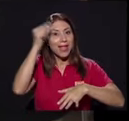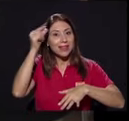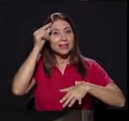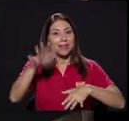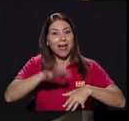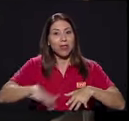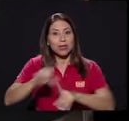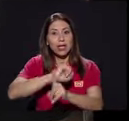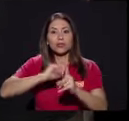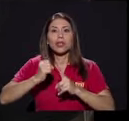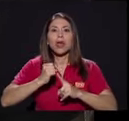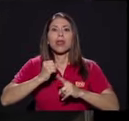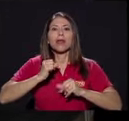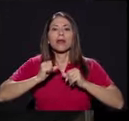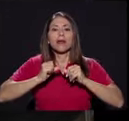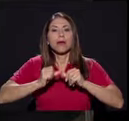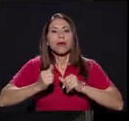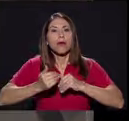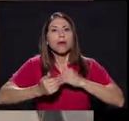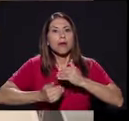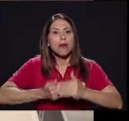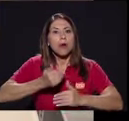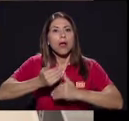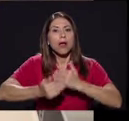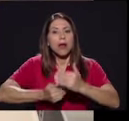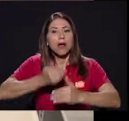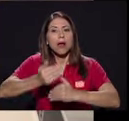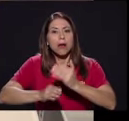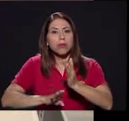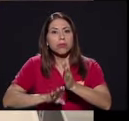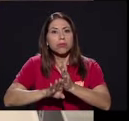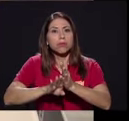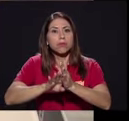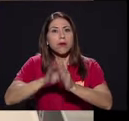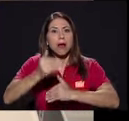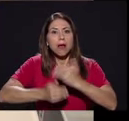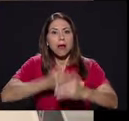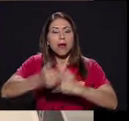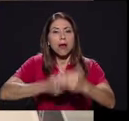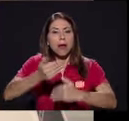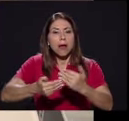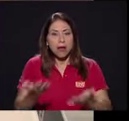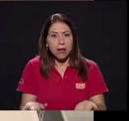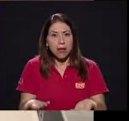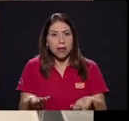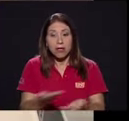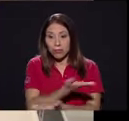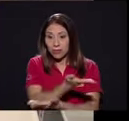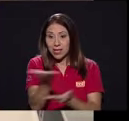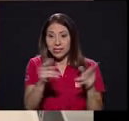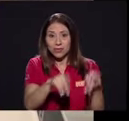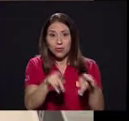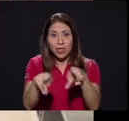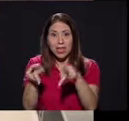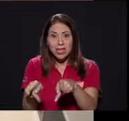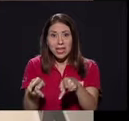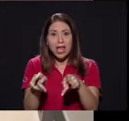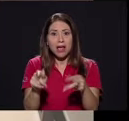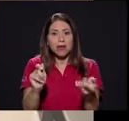sociedad están en evolución constantemente. Entonces, resolver problemas de esa ciudadanía